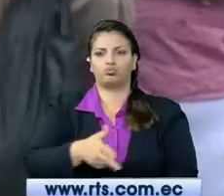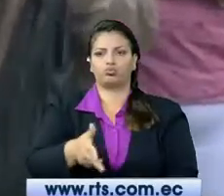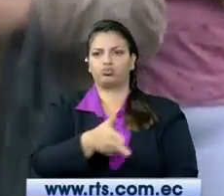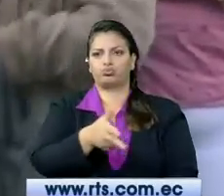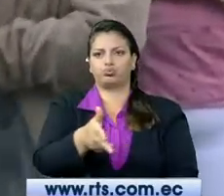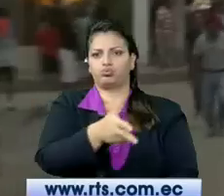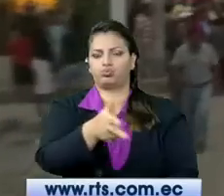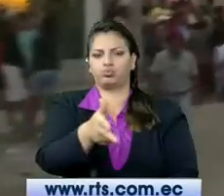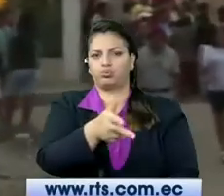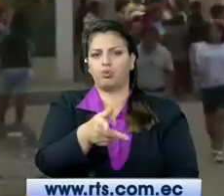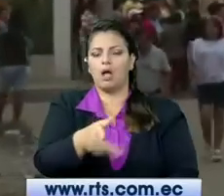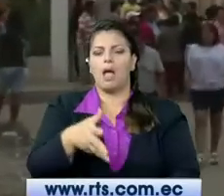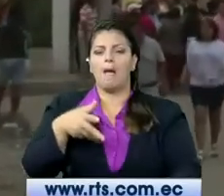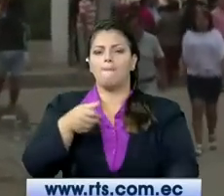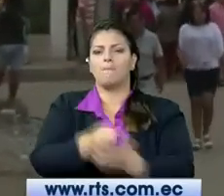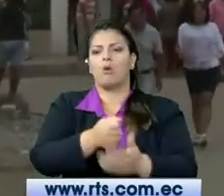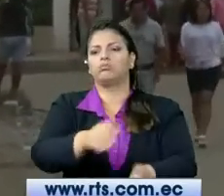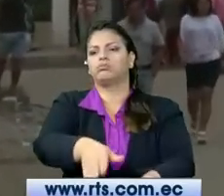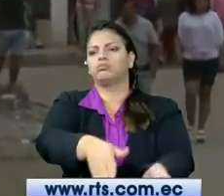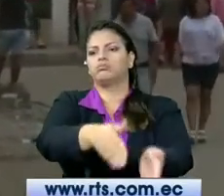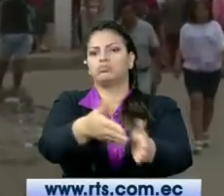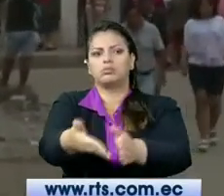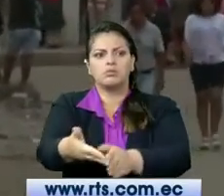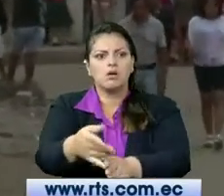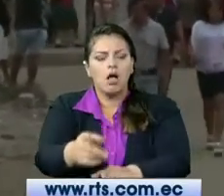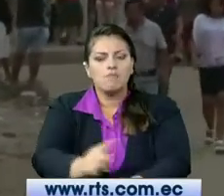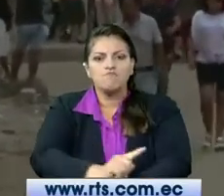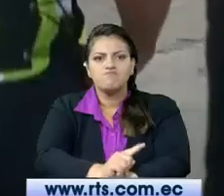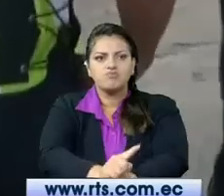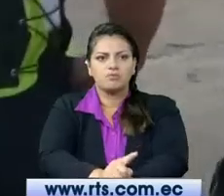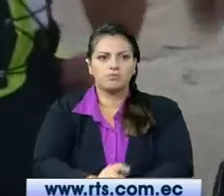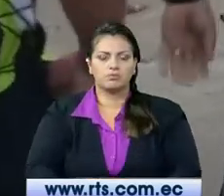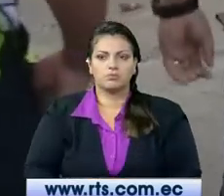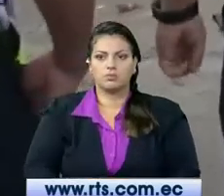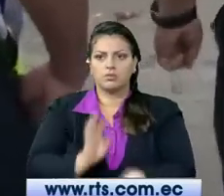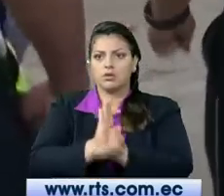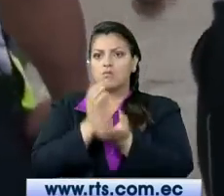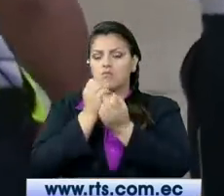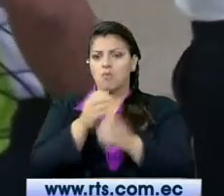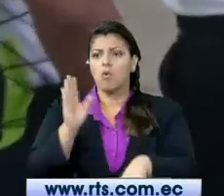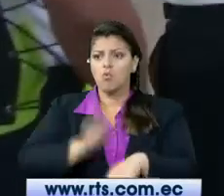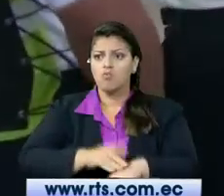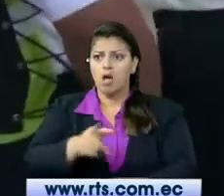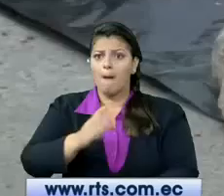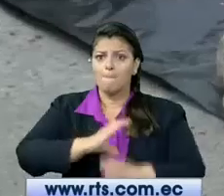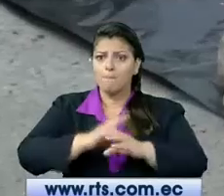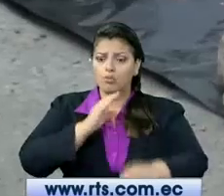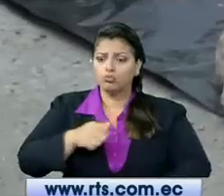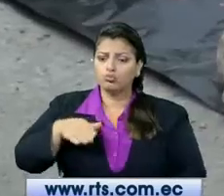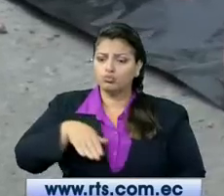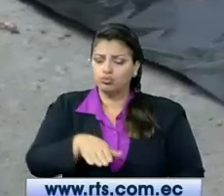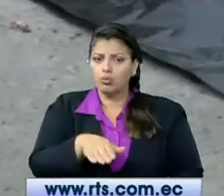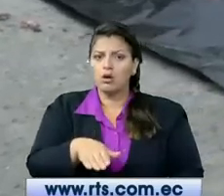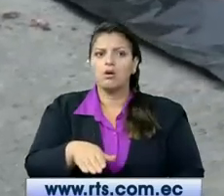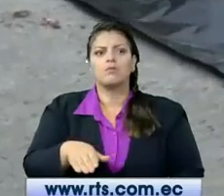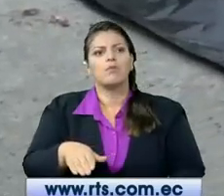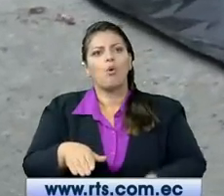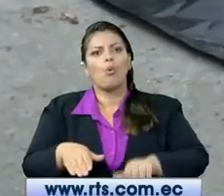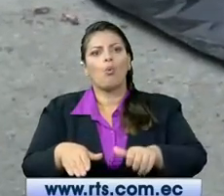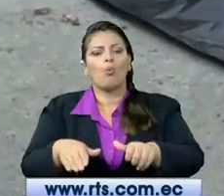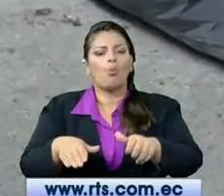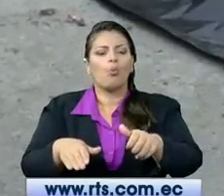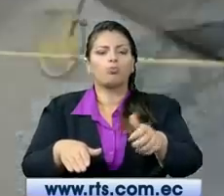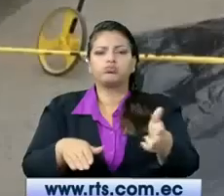de testigos, el pesado autobús intentó rebasar a otro vehículo sin percatarse que el indigente estaba cruzando la calle y